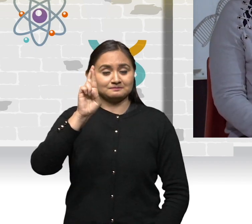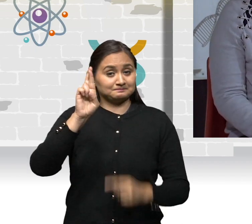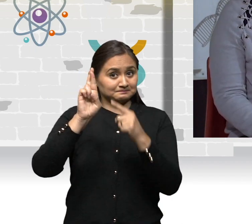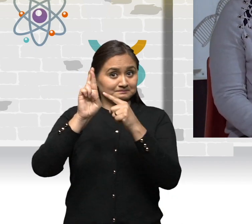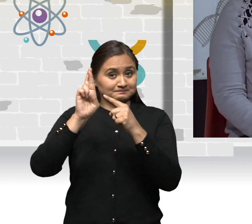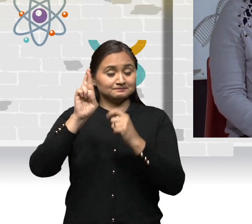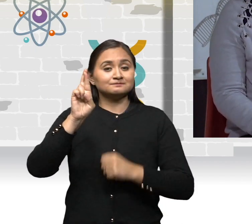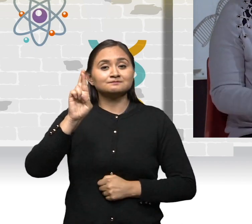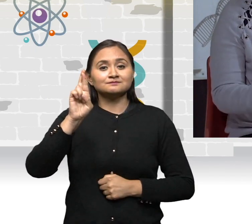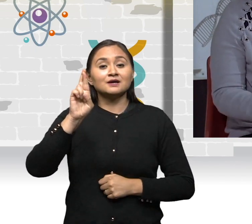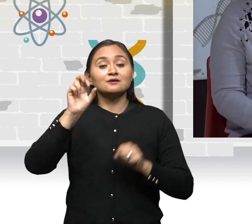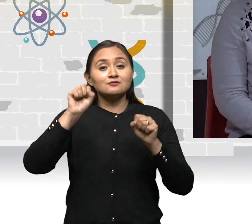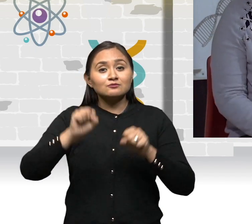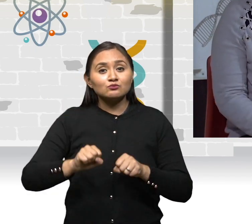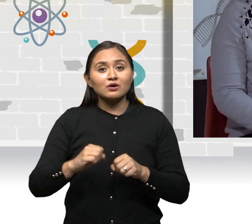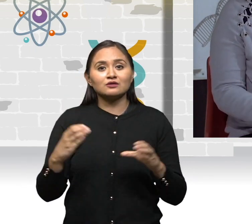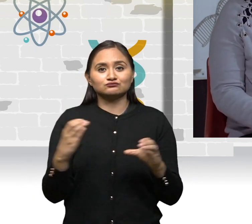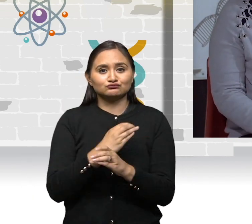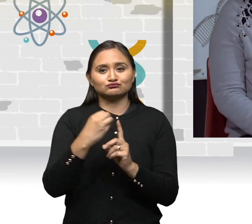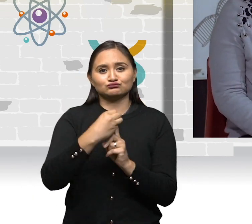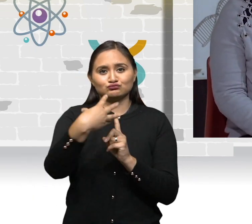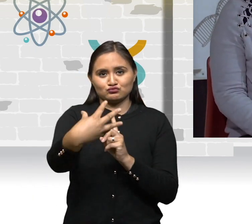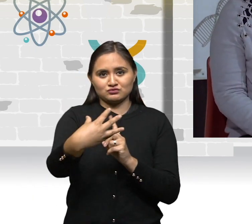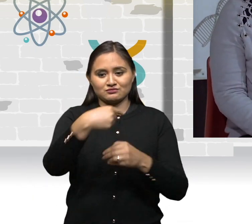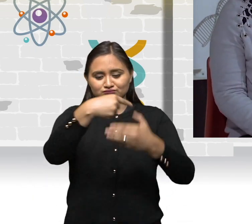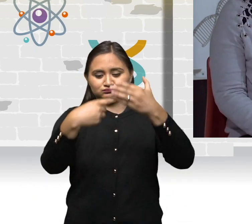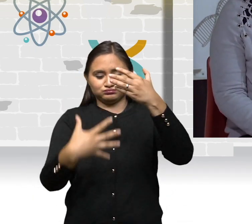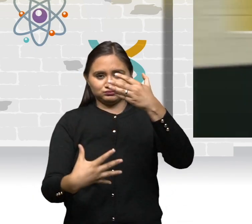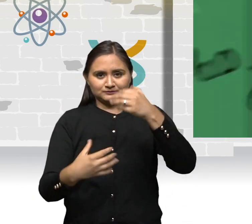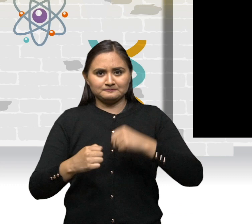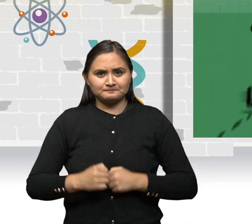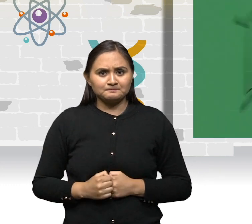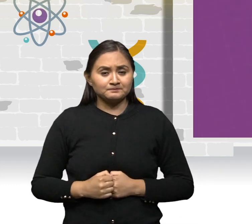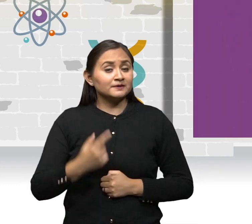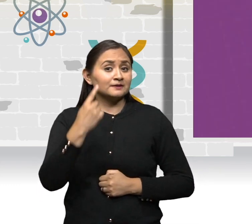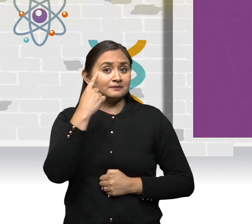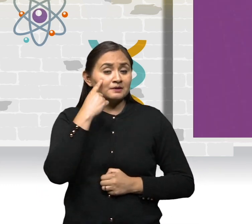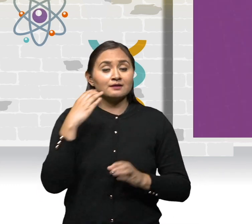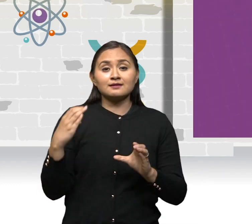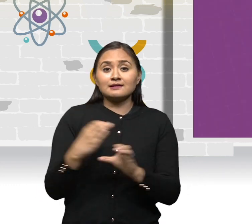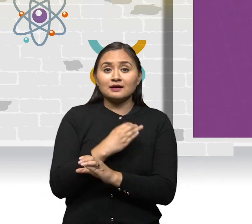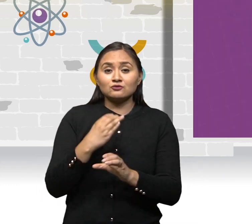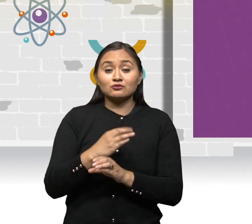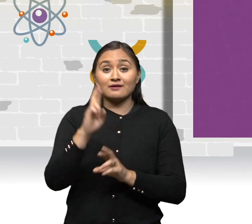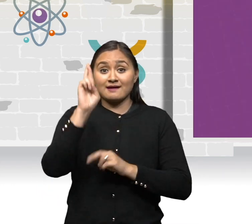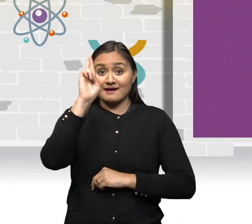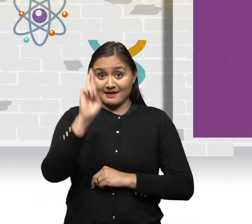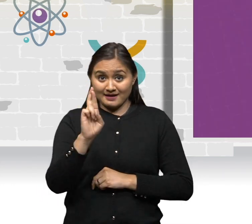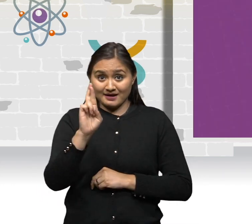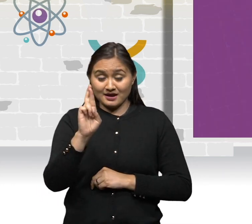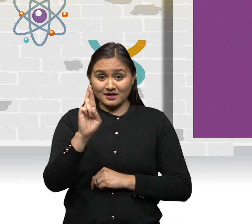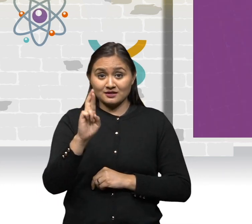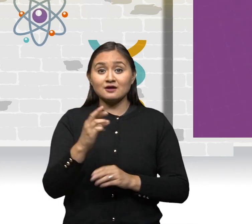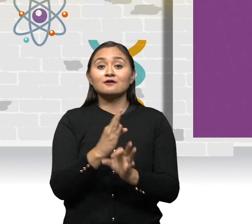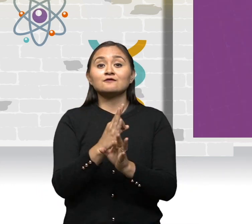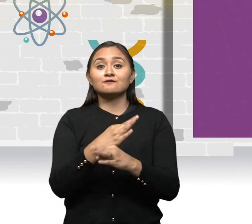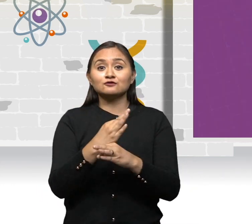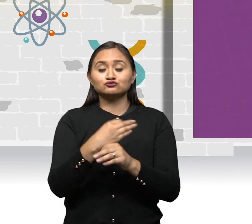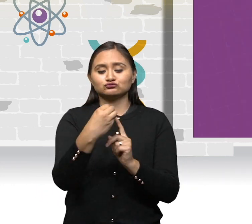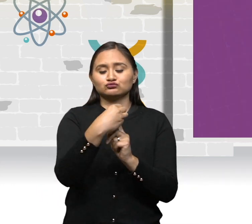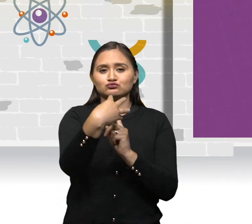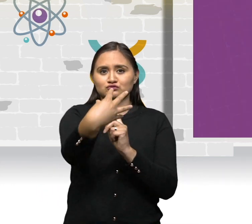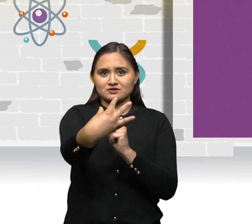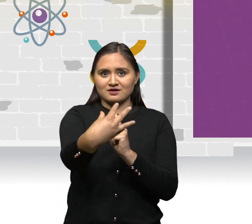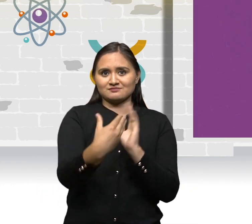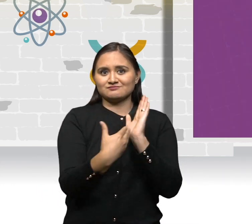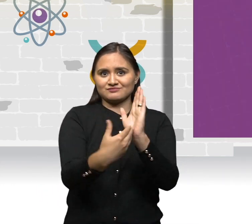R y se puede expresar en distintas unidades. En cada problema debe escogerse el valor de R en función de